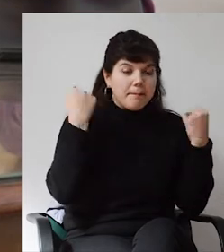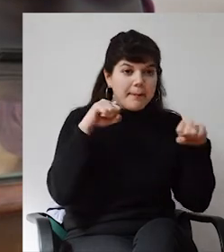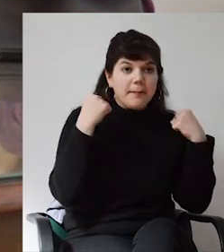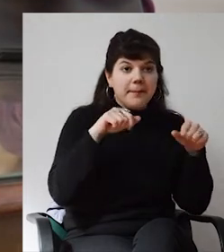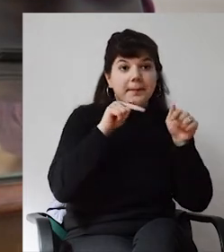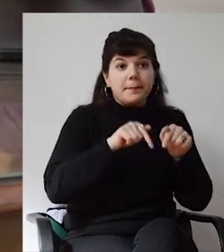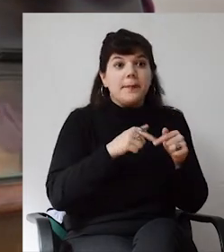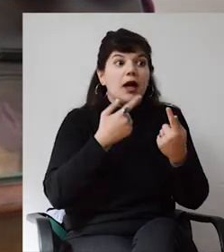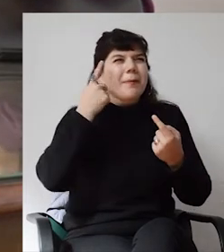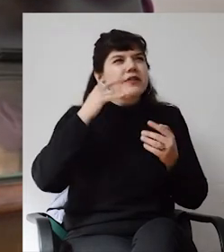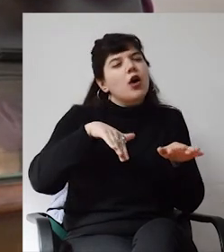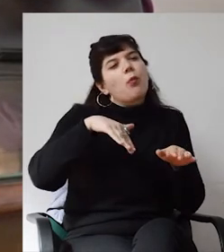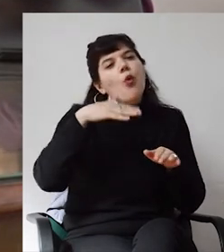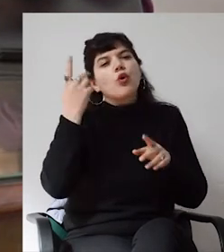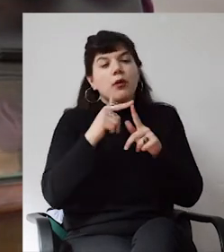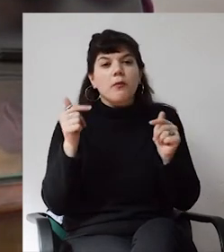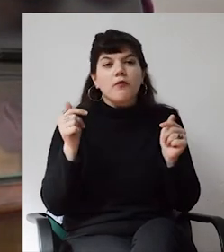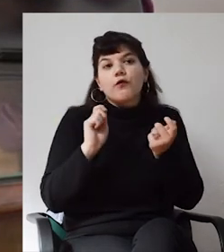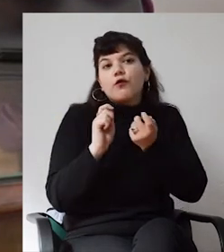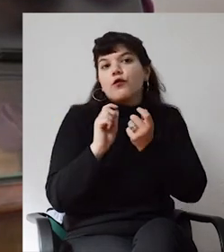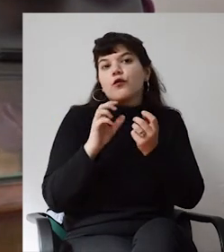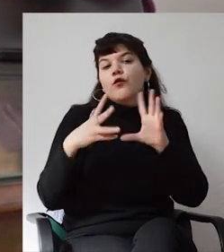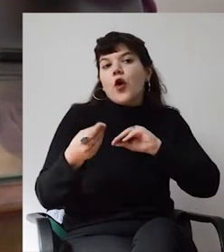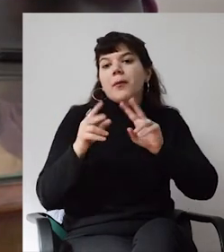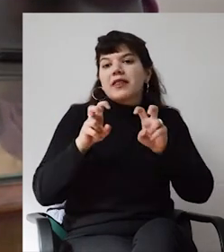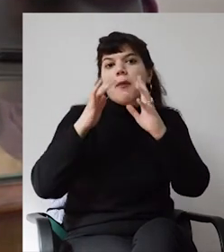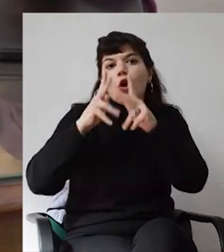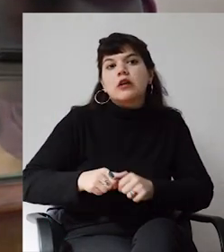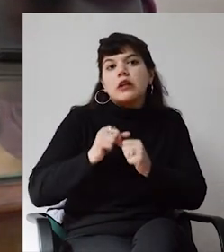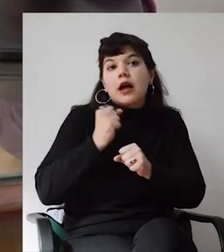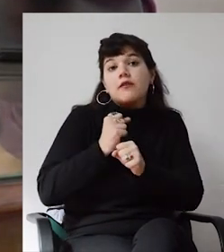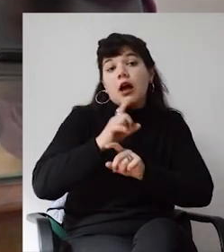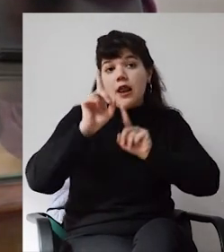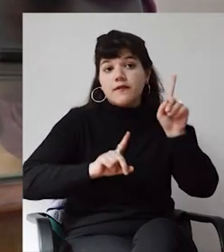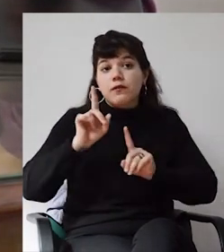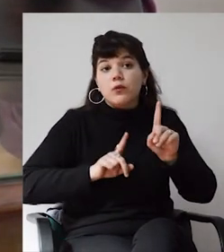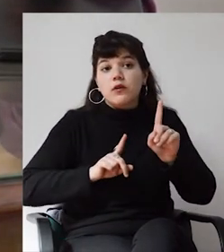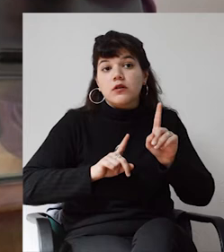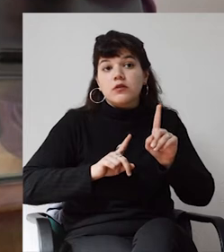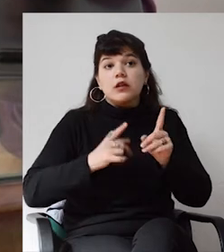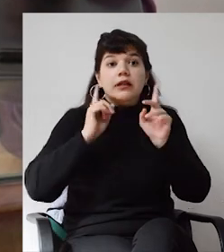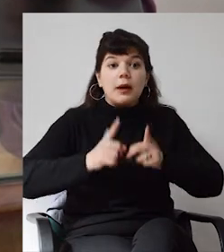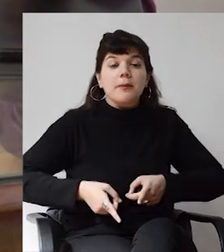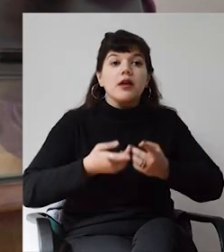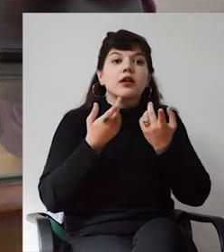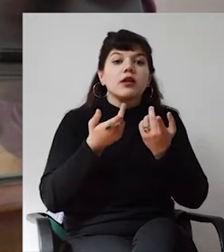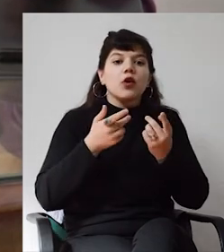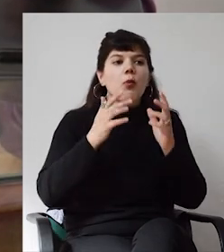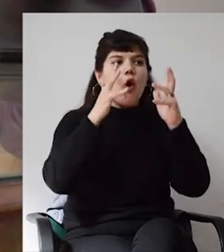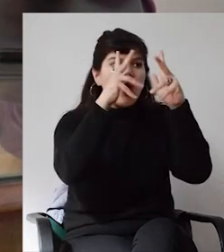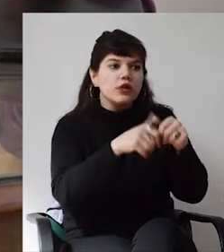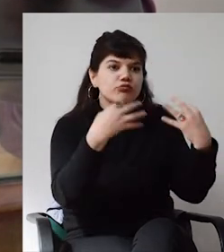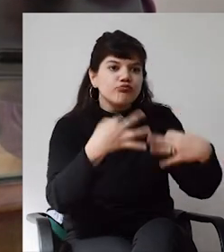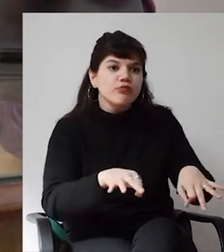ensayar entonces, pensar de otra manera la organización del trabajo en la Universidad de la República,